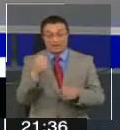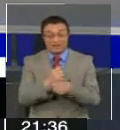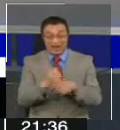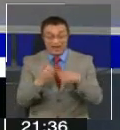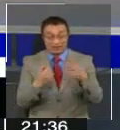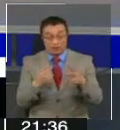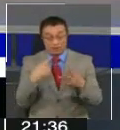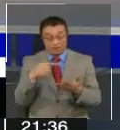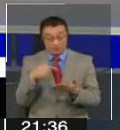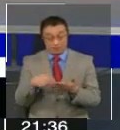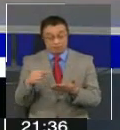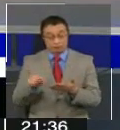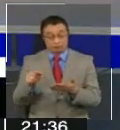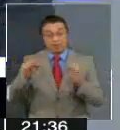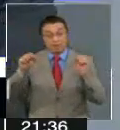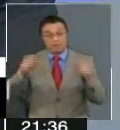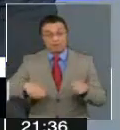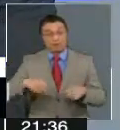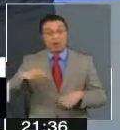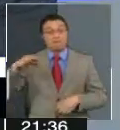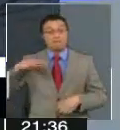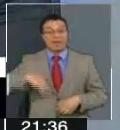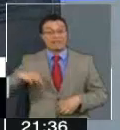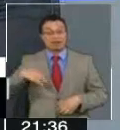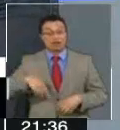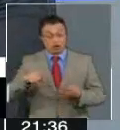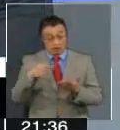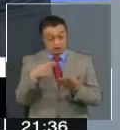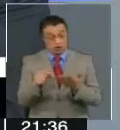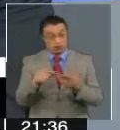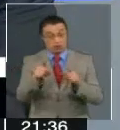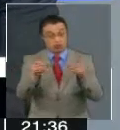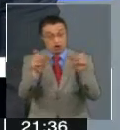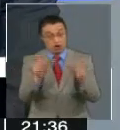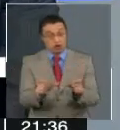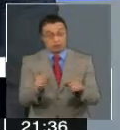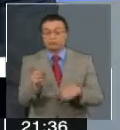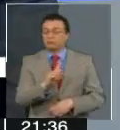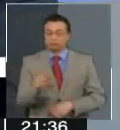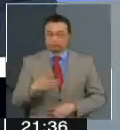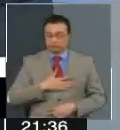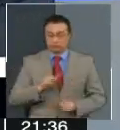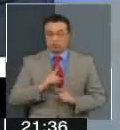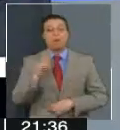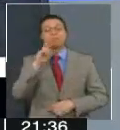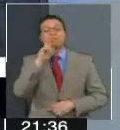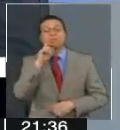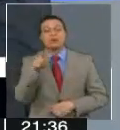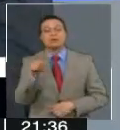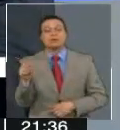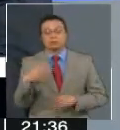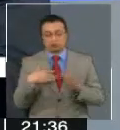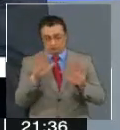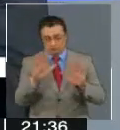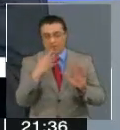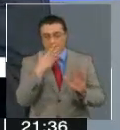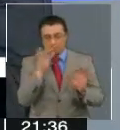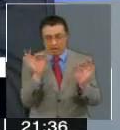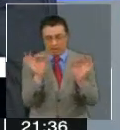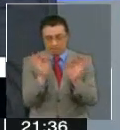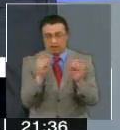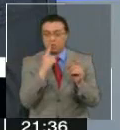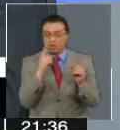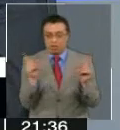visar las pensiones de Gendarmería? No. ¿Y quién hace ese visado? Le explico. En breve...